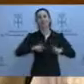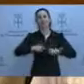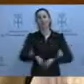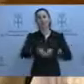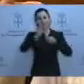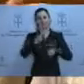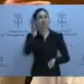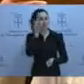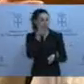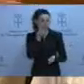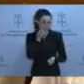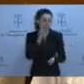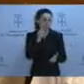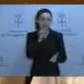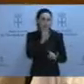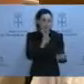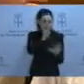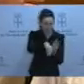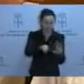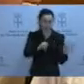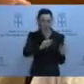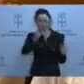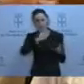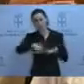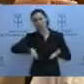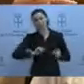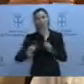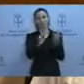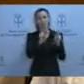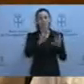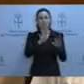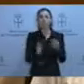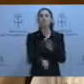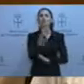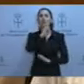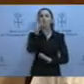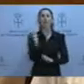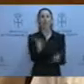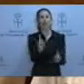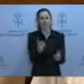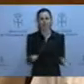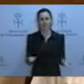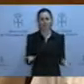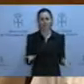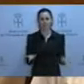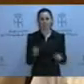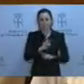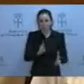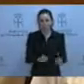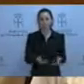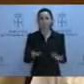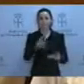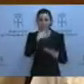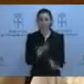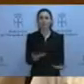que yo no le voy a decir que usted esto esté mal, fíjese, no voy a entrar en ese otro debate, pero es que no es para lo que fue creada la Fundación. No fue para lo que fue creada la Fundación. Entonces, a día de hoy,